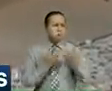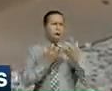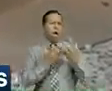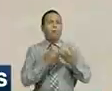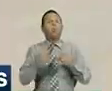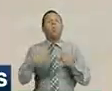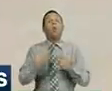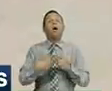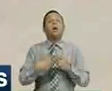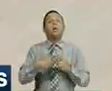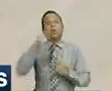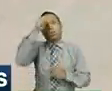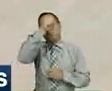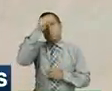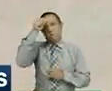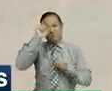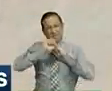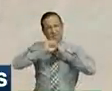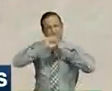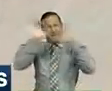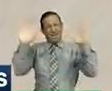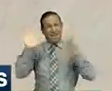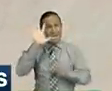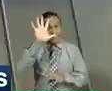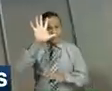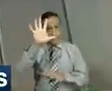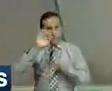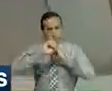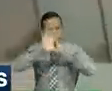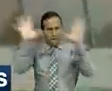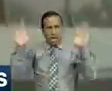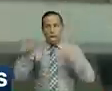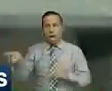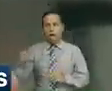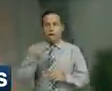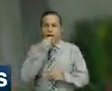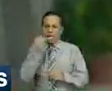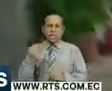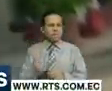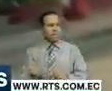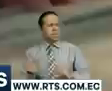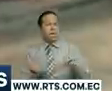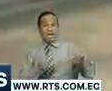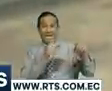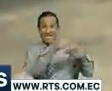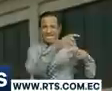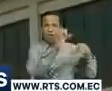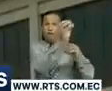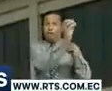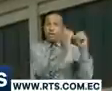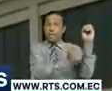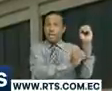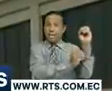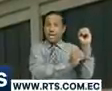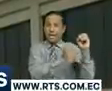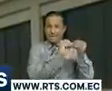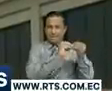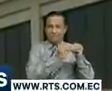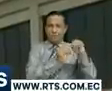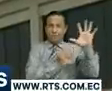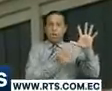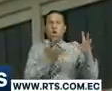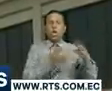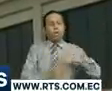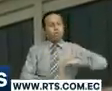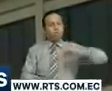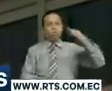domingo, luego de que una dinamita estallara en el ingreso principal del medio de comunicación, situado en el Cerro del